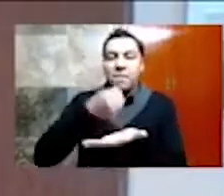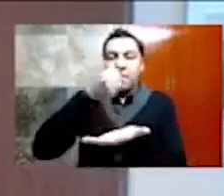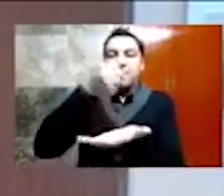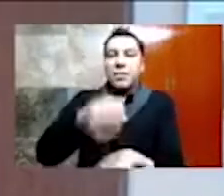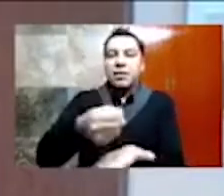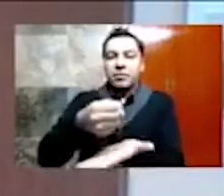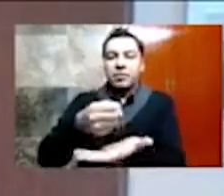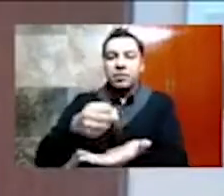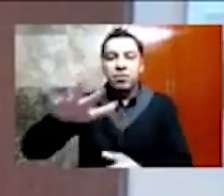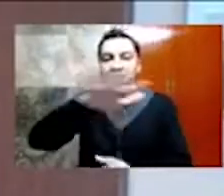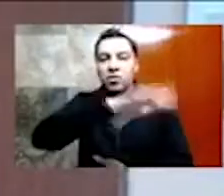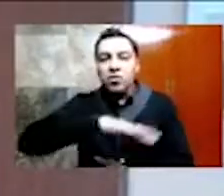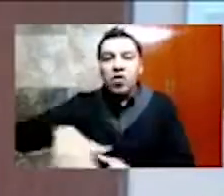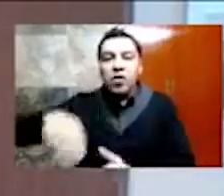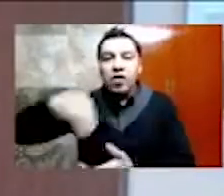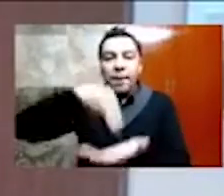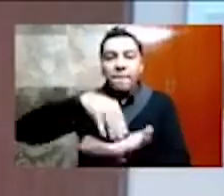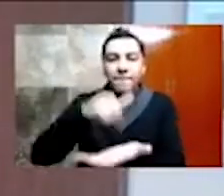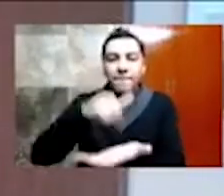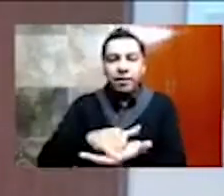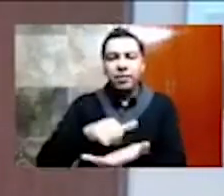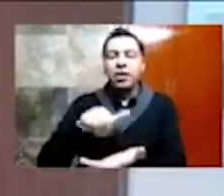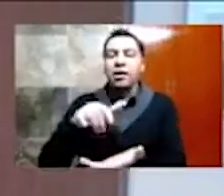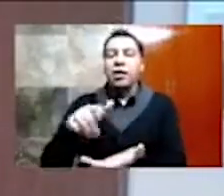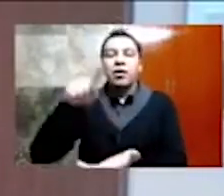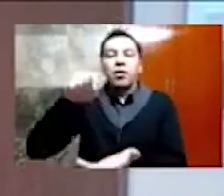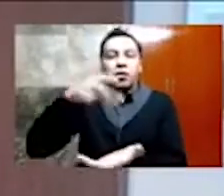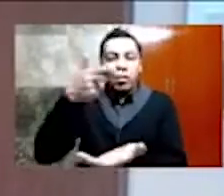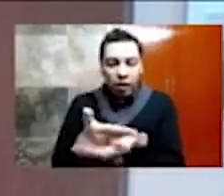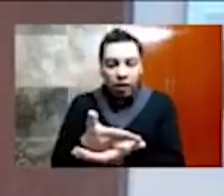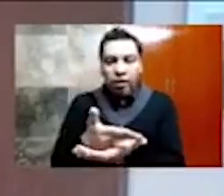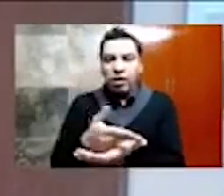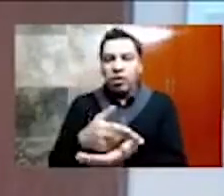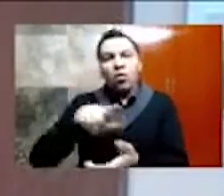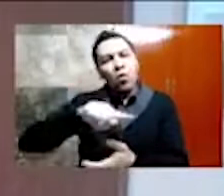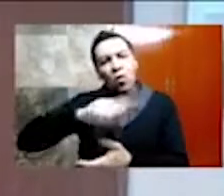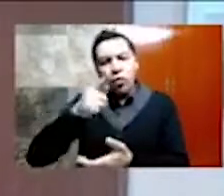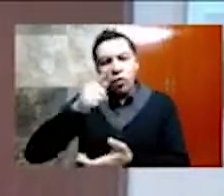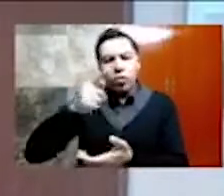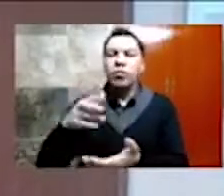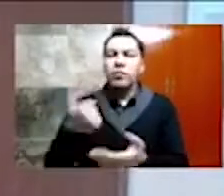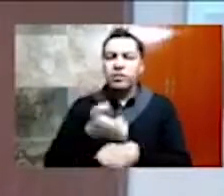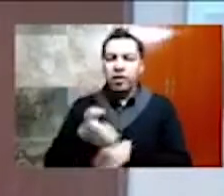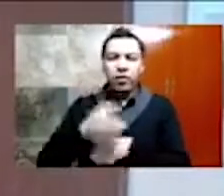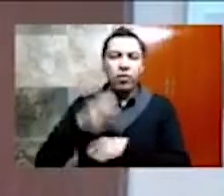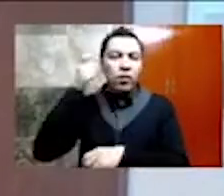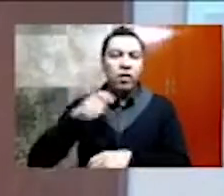diversas zonas arqueológicas como Teotihuacán y otras en los estados de Tamaulipas,